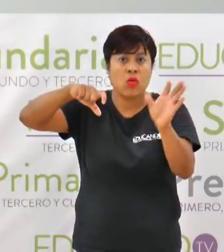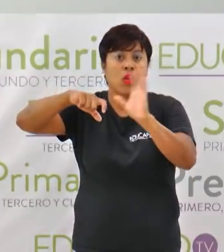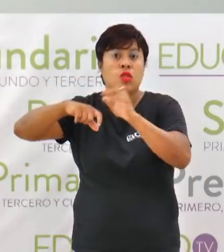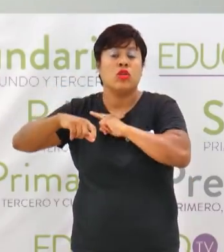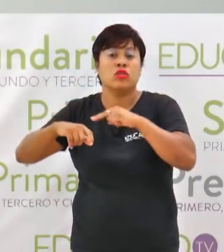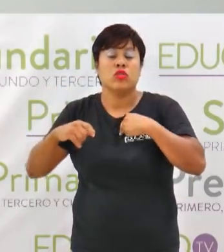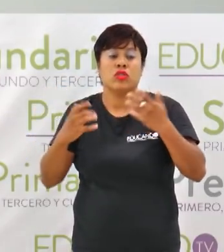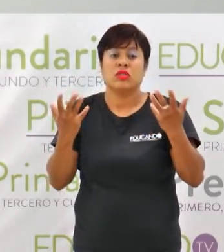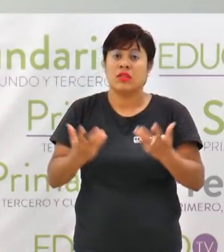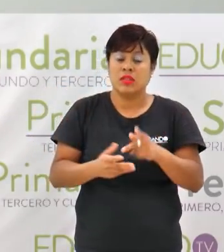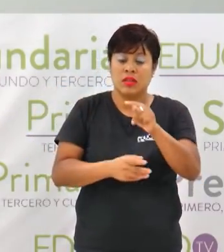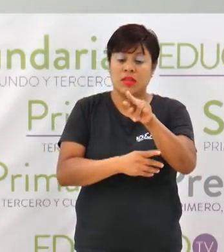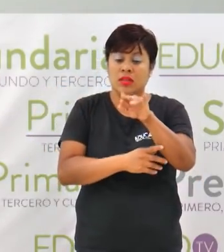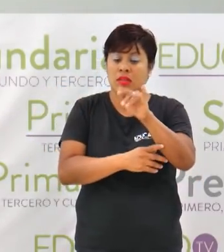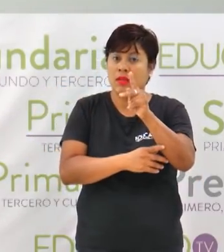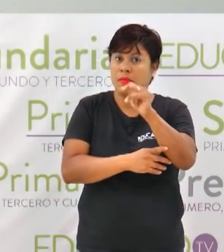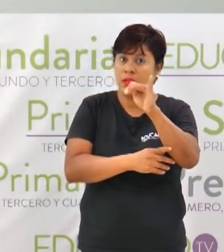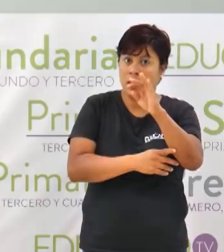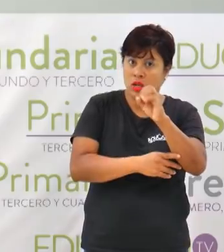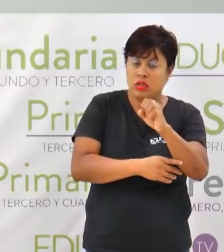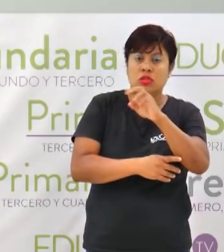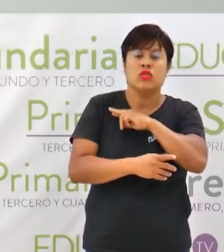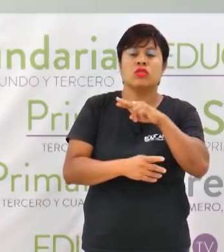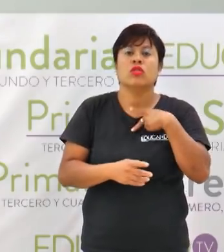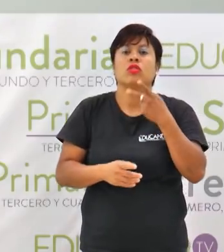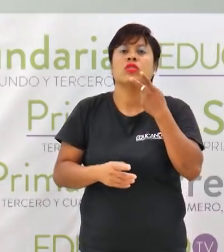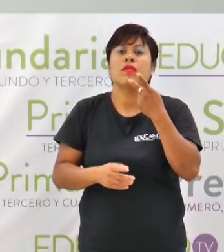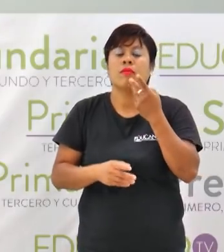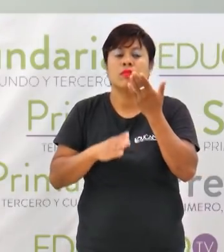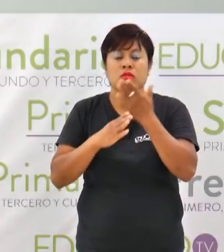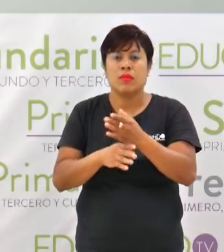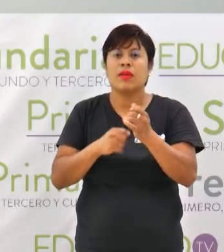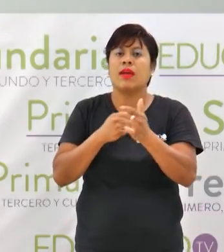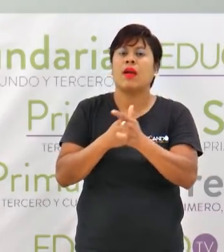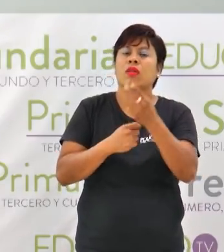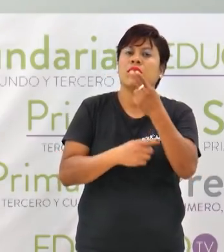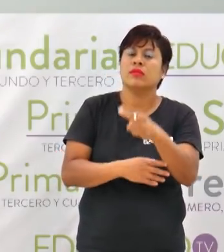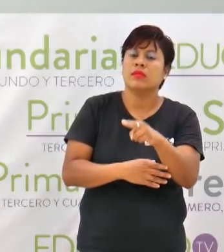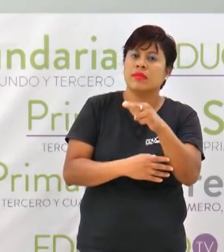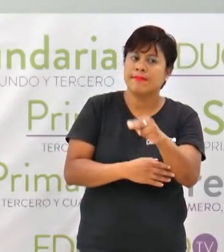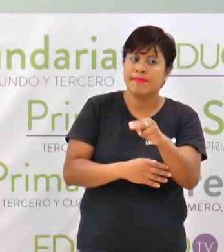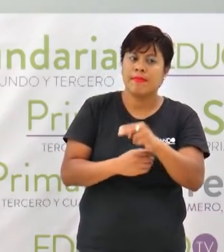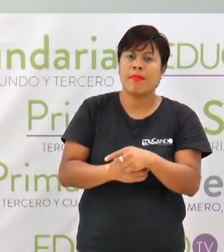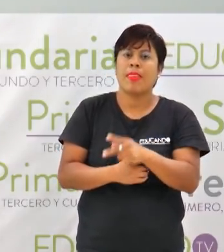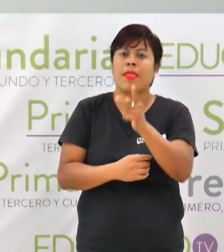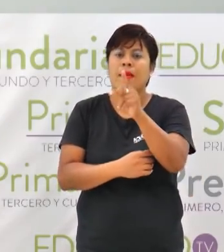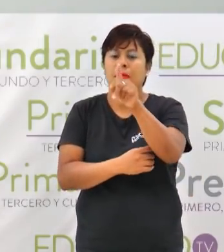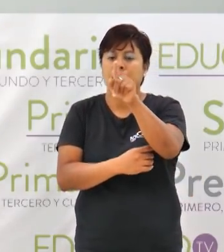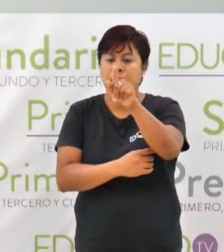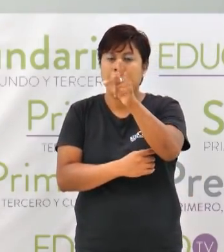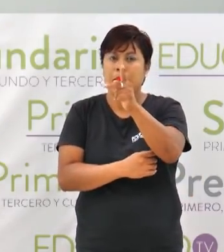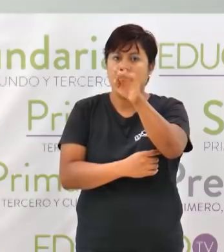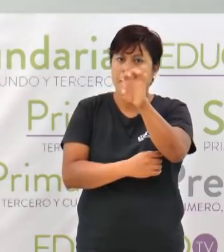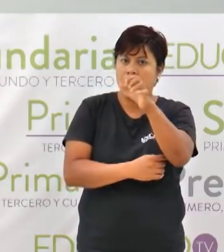hacemos nosotros trípticos, hablamos de algo que se llama